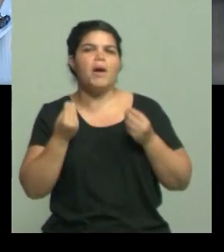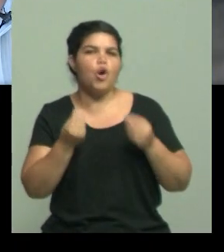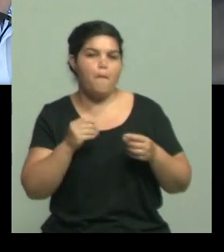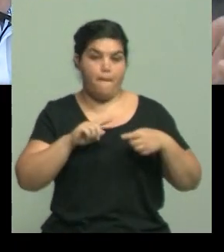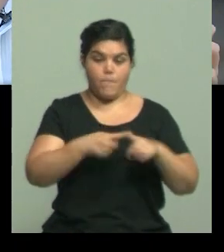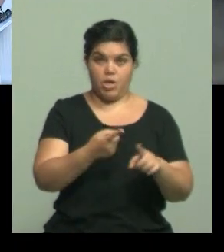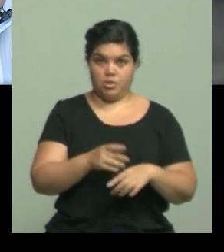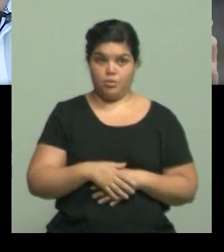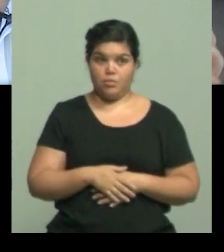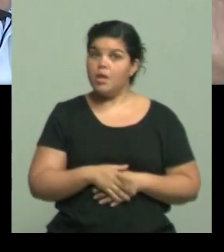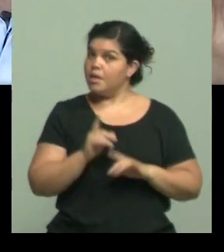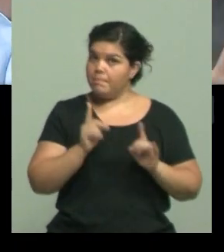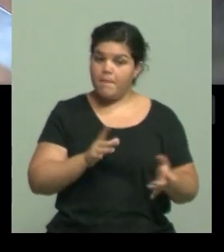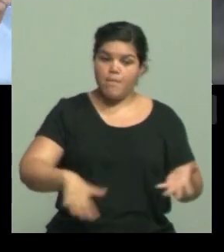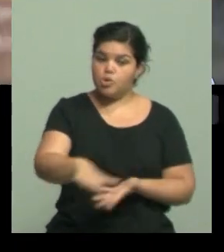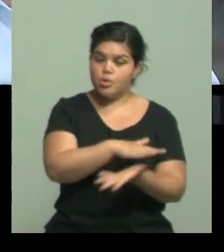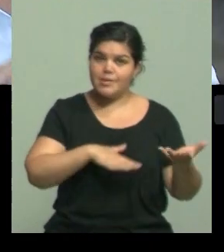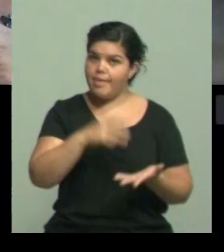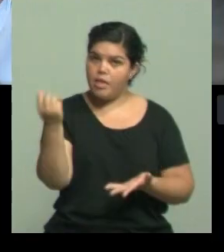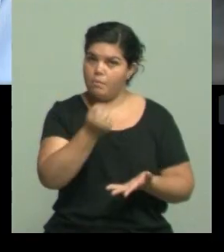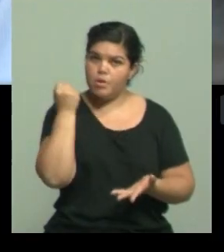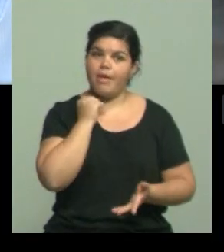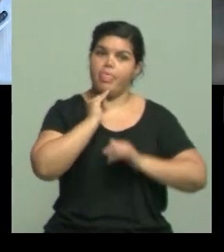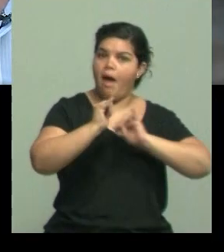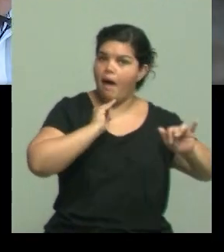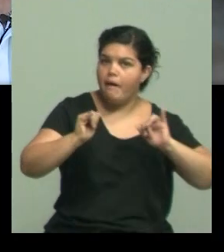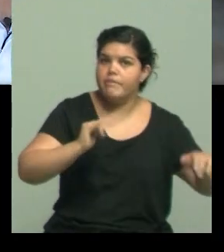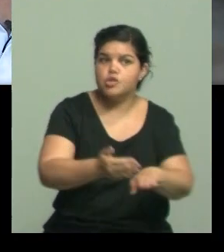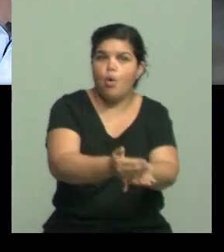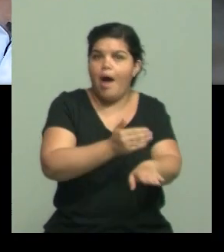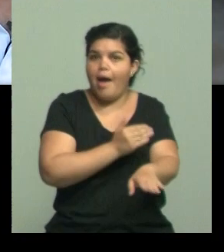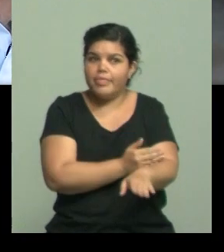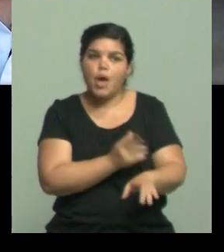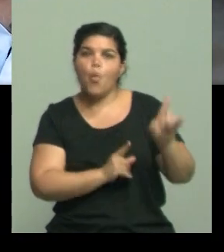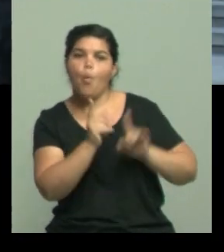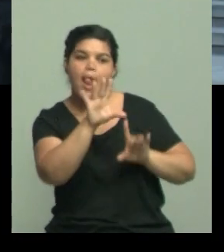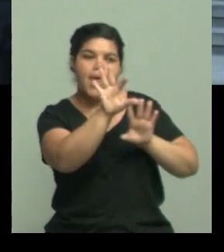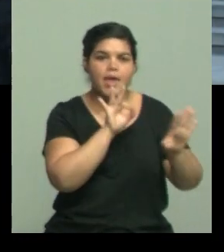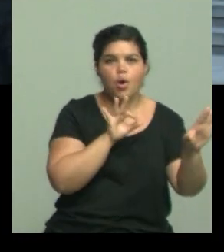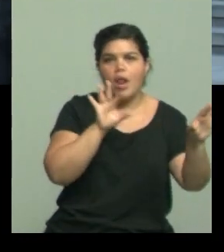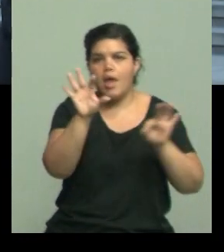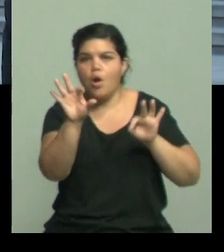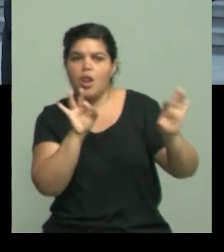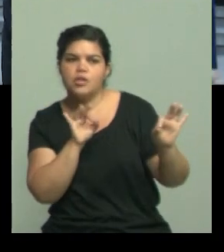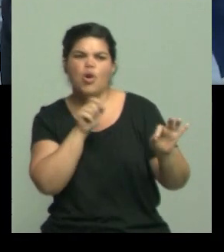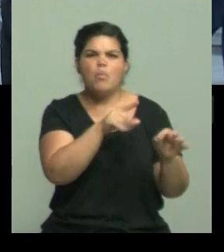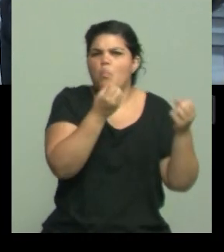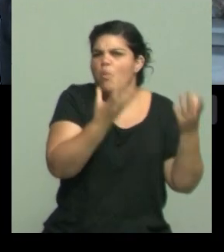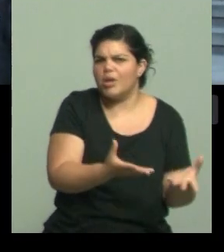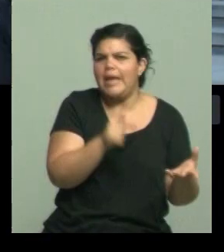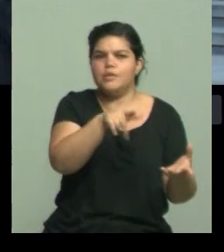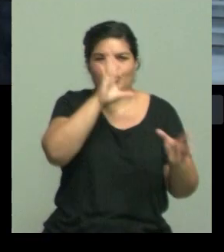Sí, el público tiene que estar advertido. Elijo esto, esto otro. Y siempre creo que sigue primando el tema de la credibilidad de los